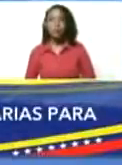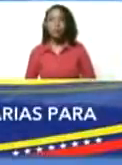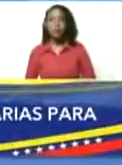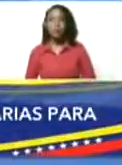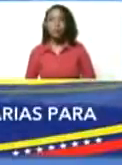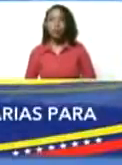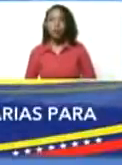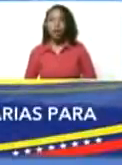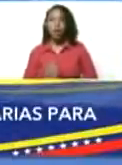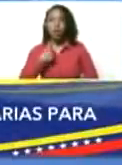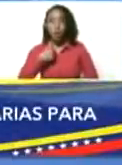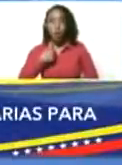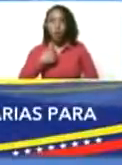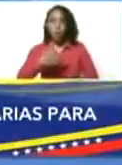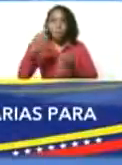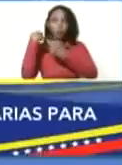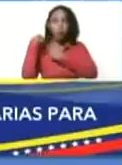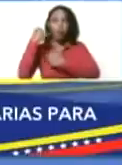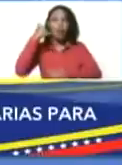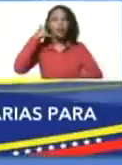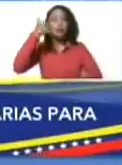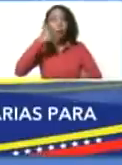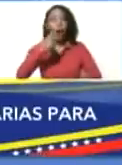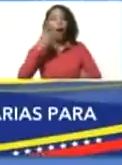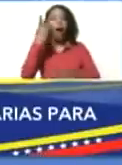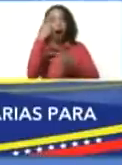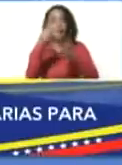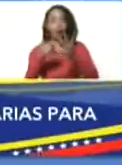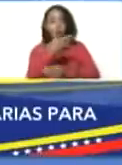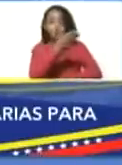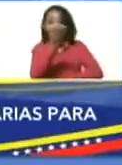Me tocó llamar a varios de ustedes que están aquí.